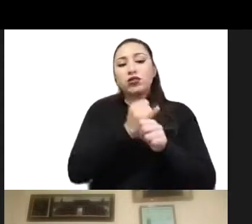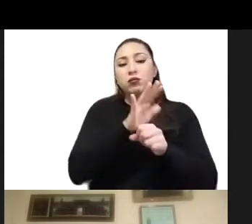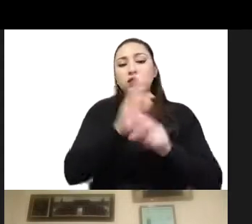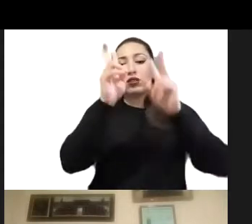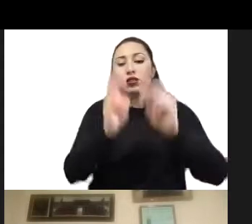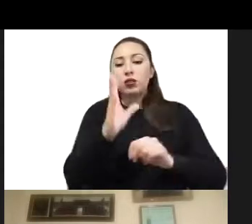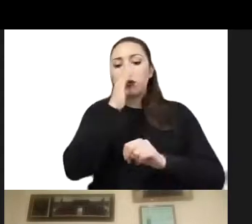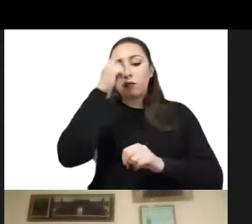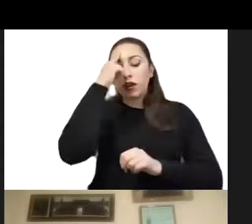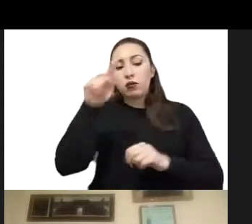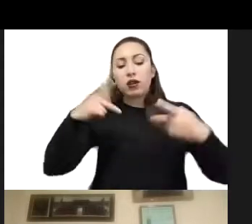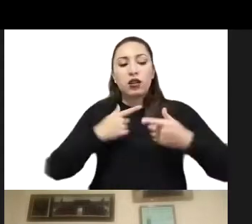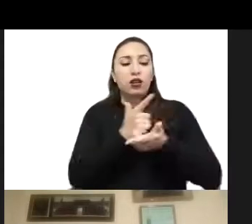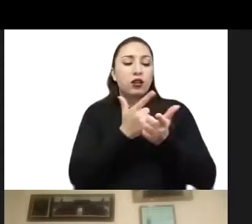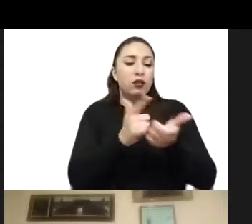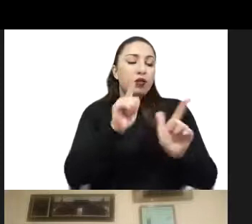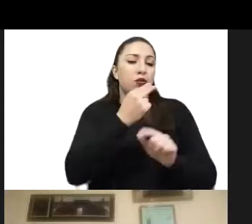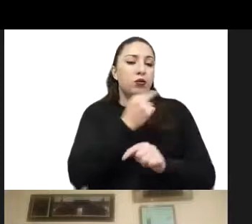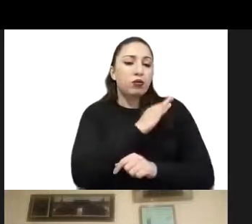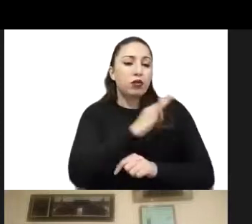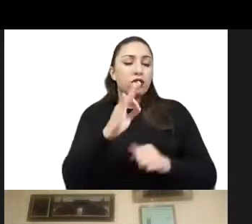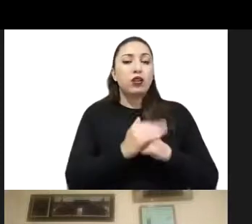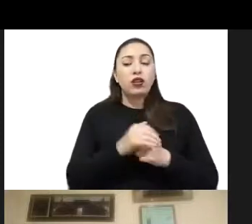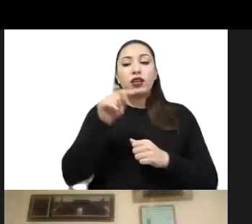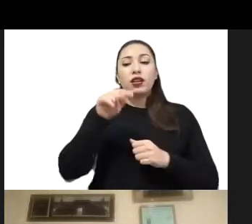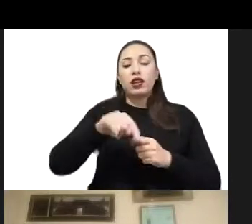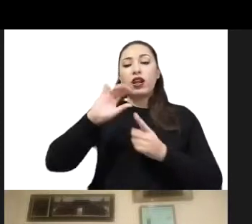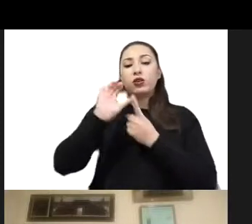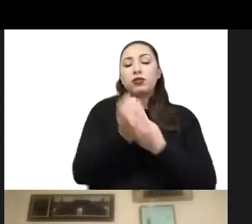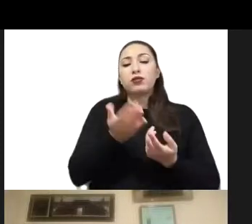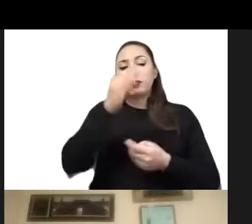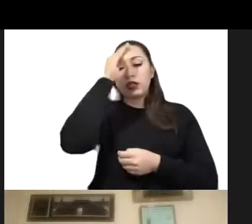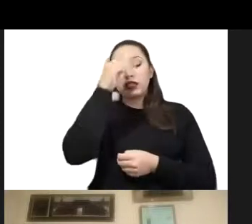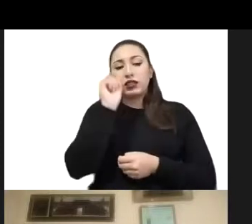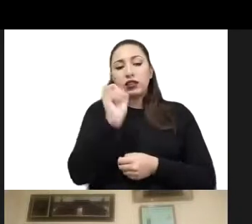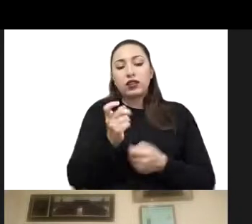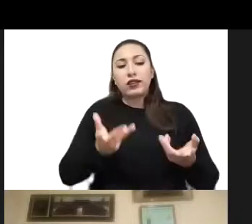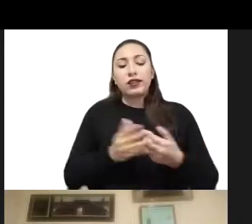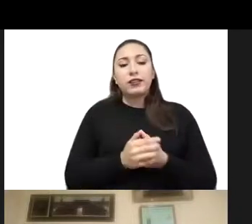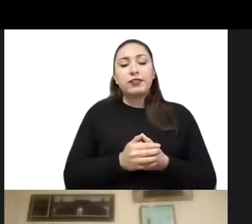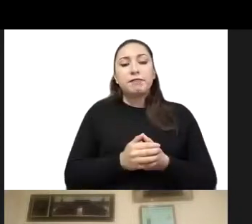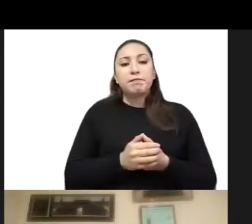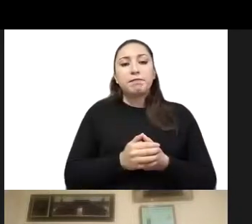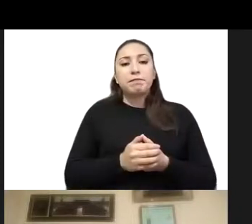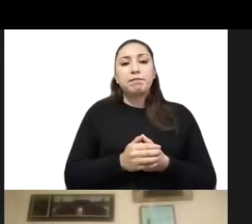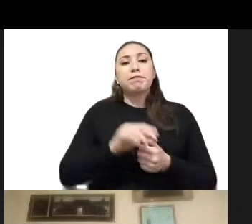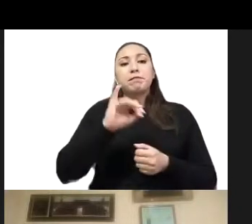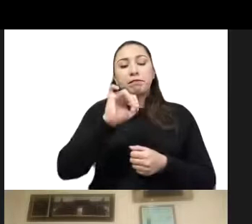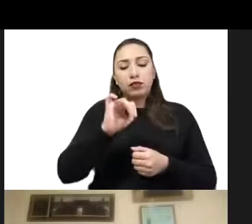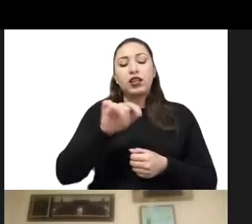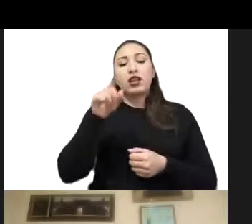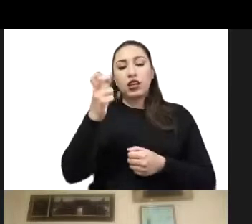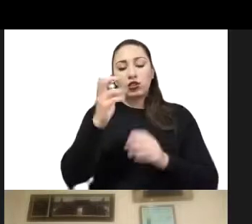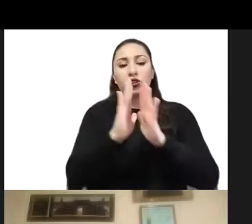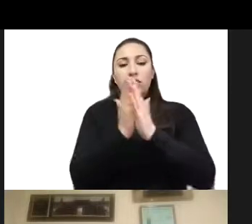libros. Esta comisión dictaminadora considera que, si bien es cierto que se encuentran disponibles para